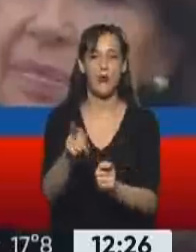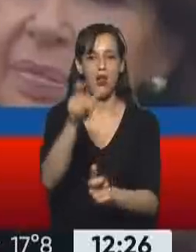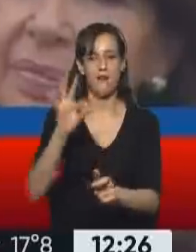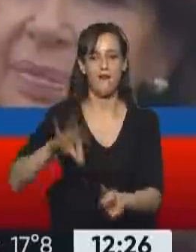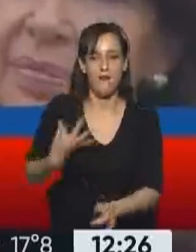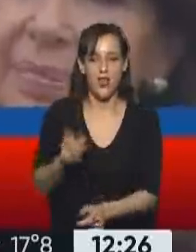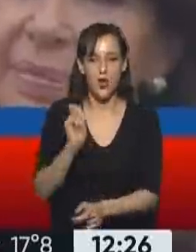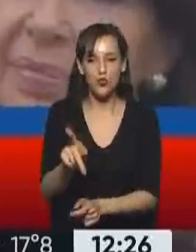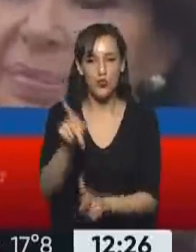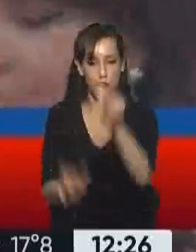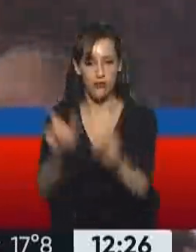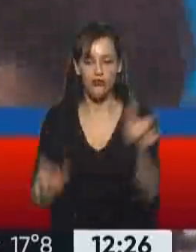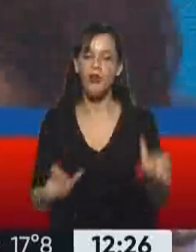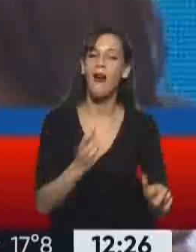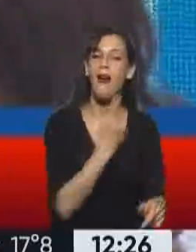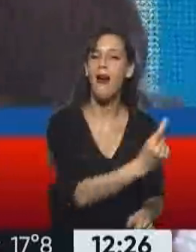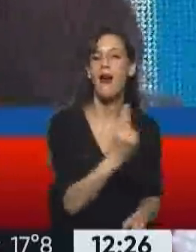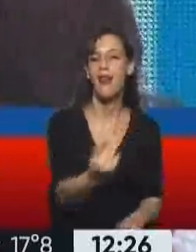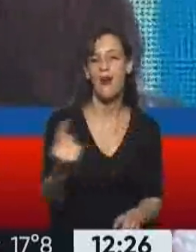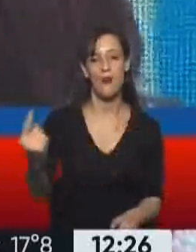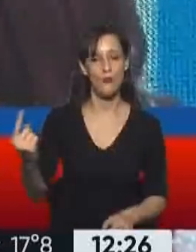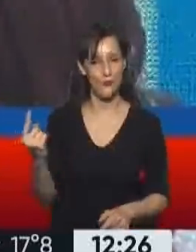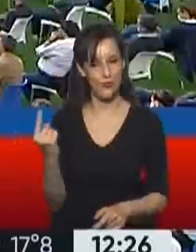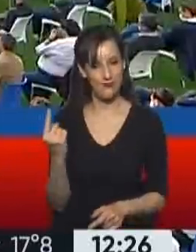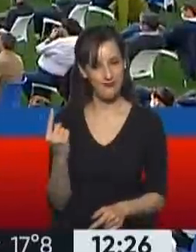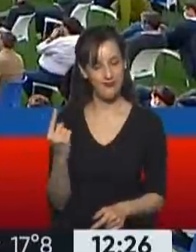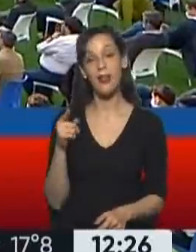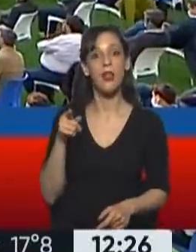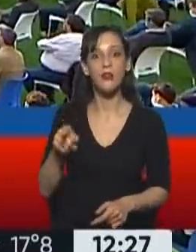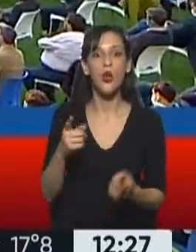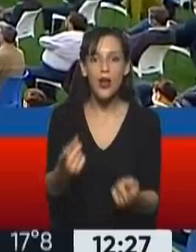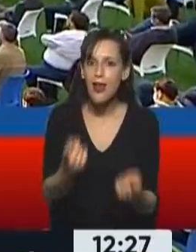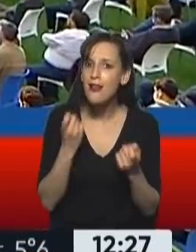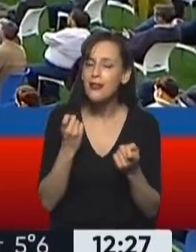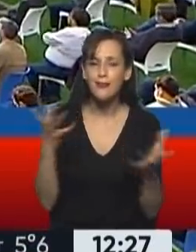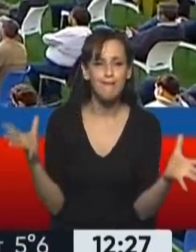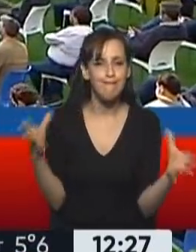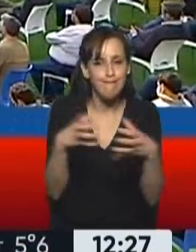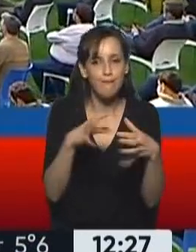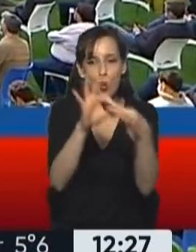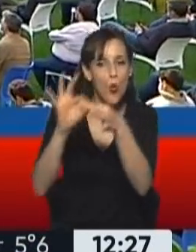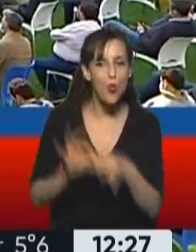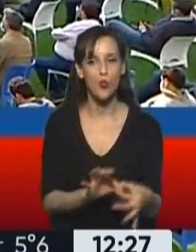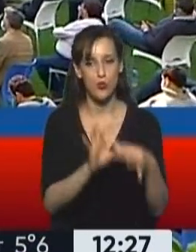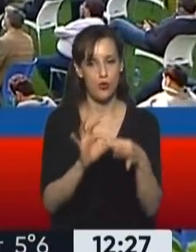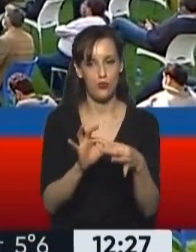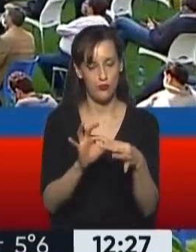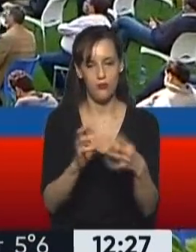que construir mayorías es muy necesario. Y se los dice a alguien,